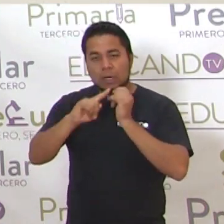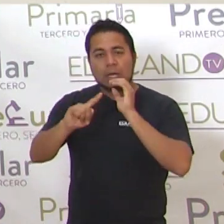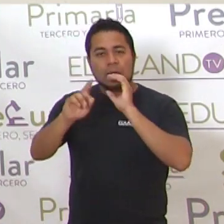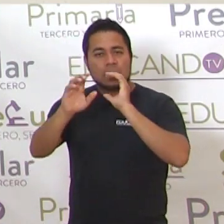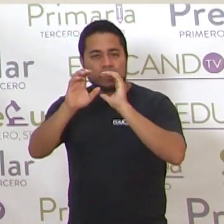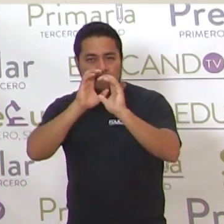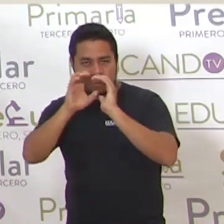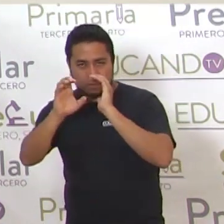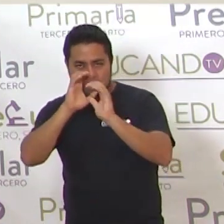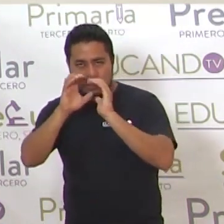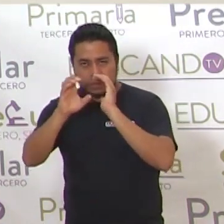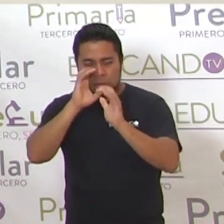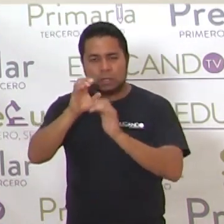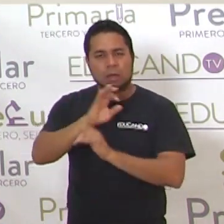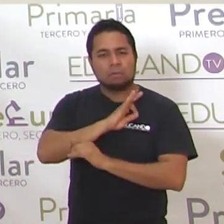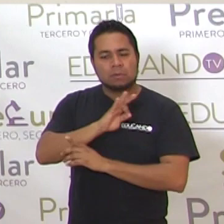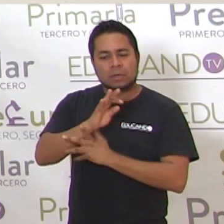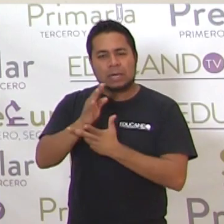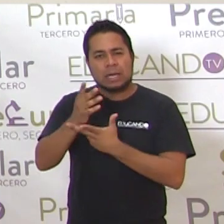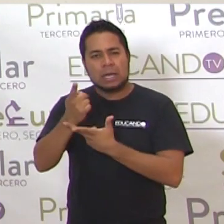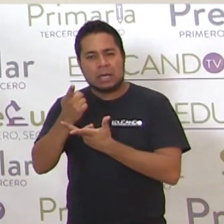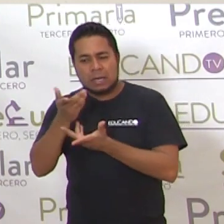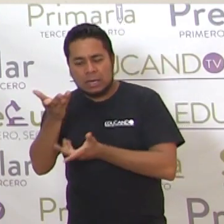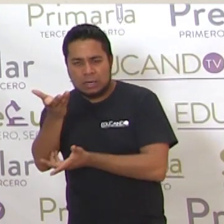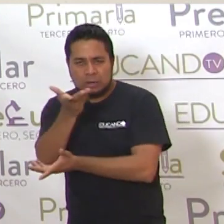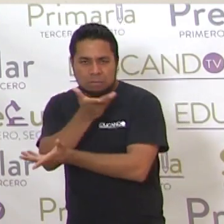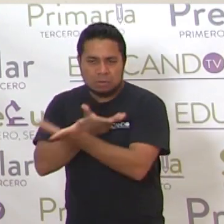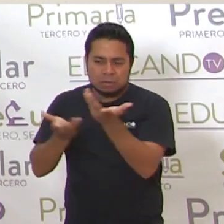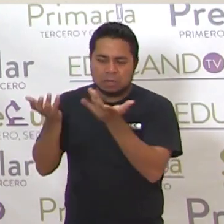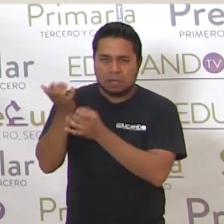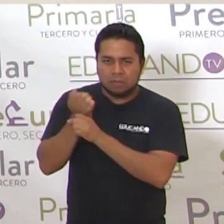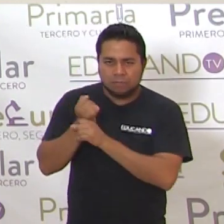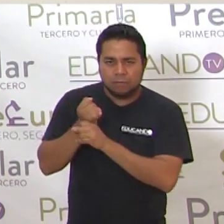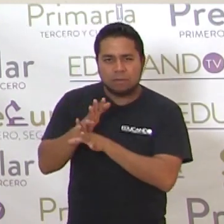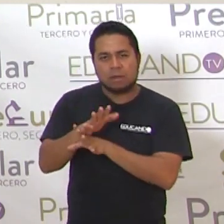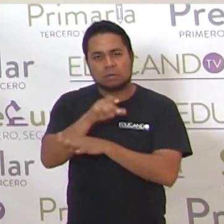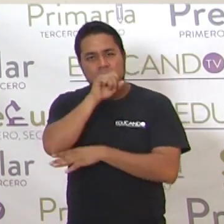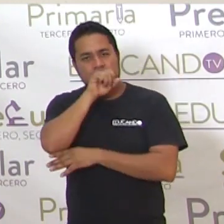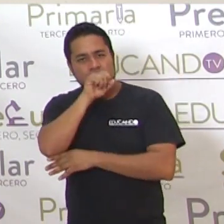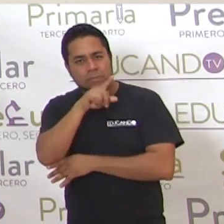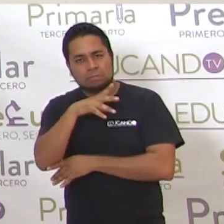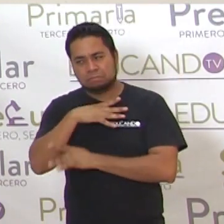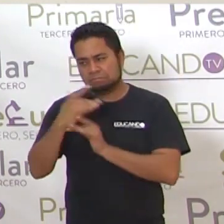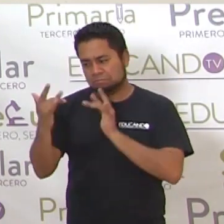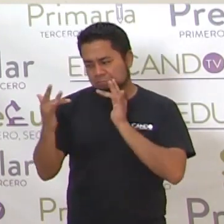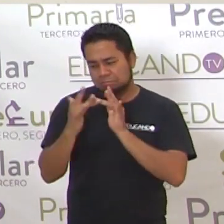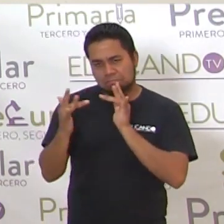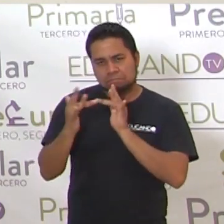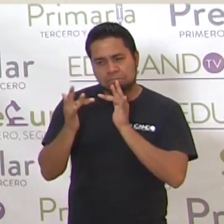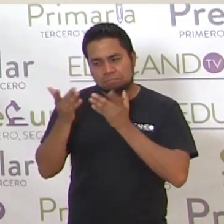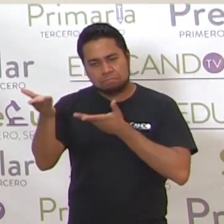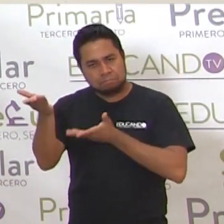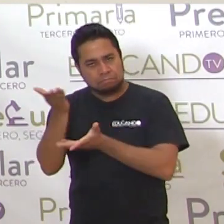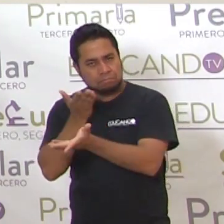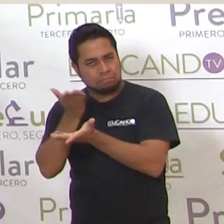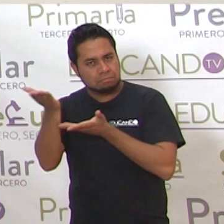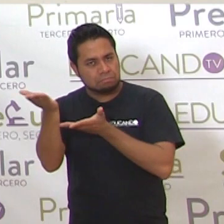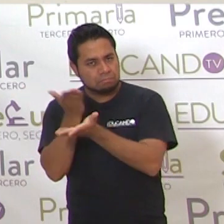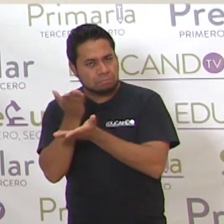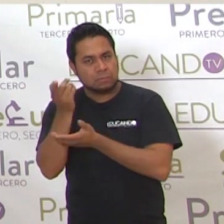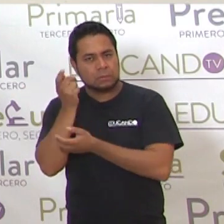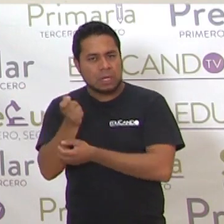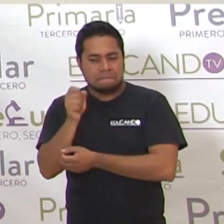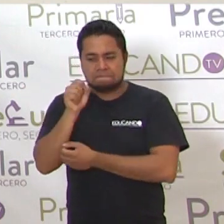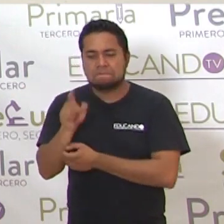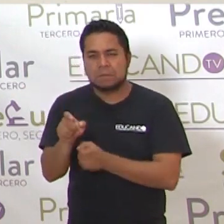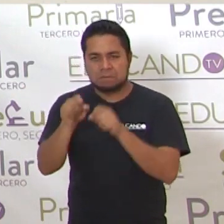cual nos va a proporcionar la facilidad de compartir información y también tener esta comunicación fluida de forma